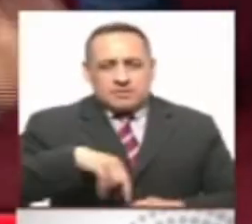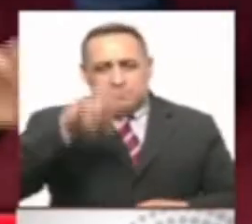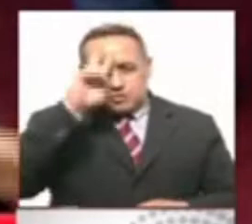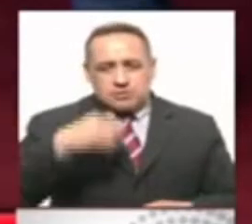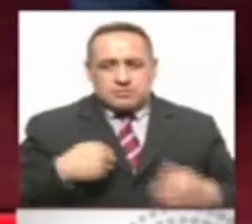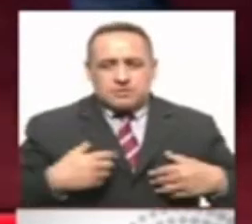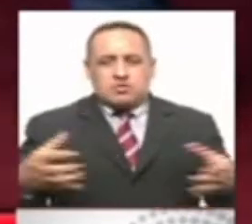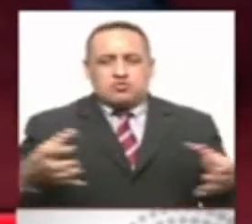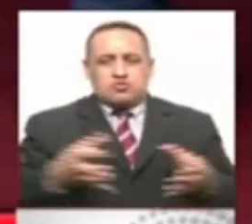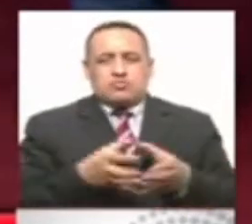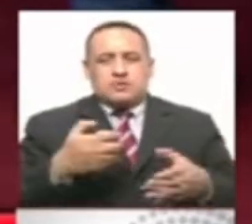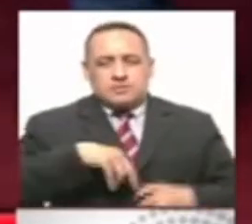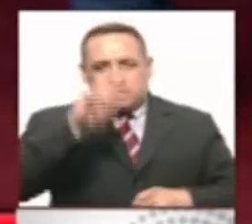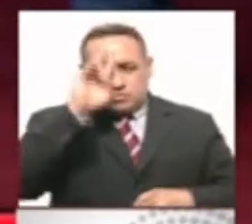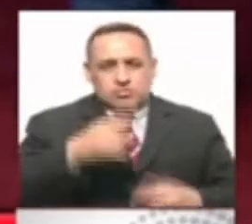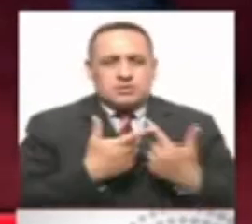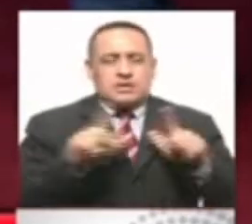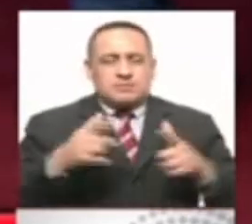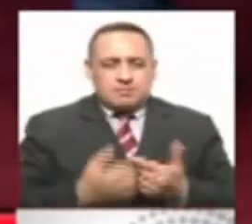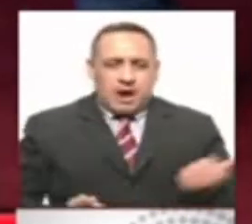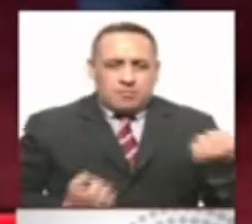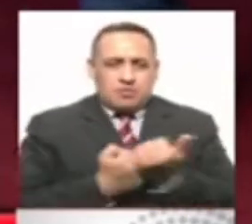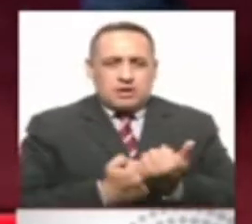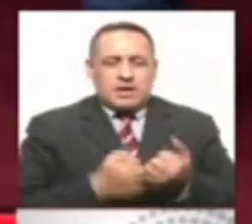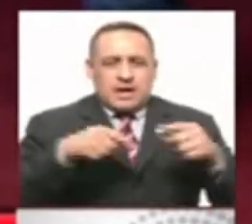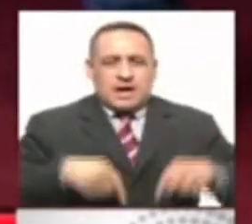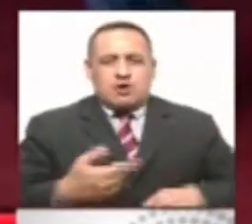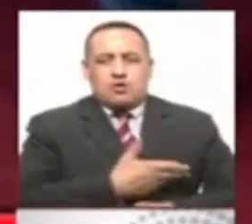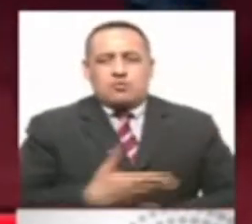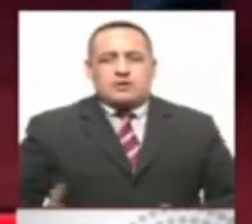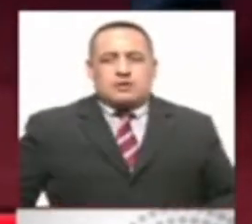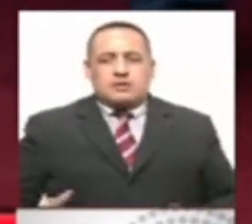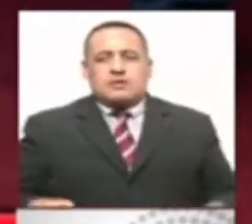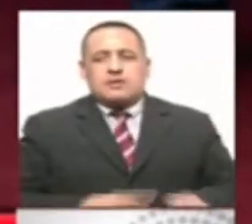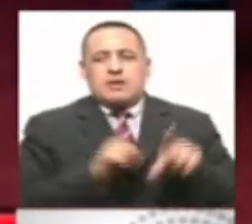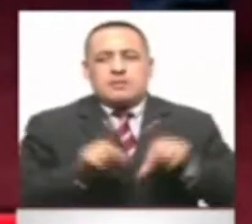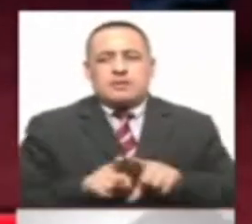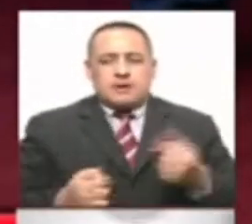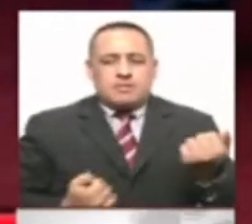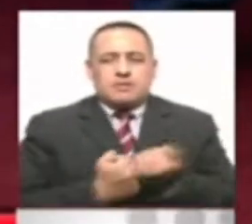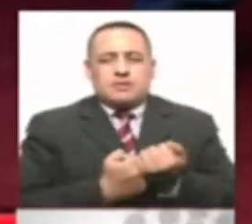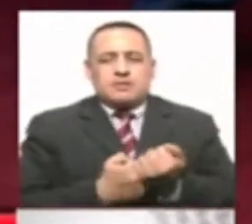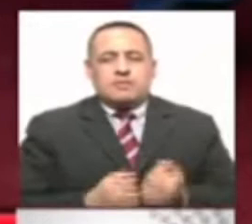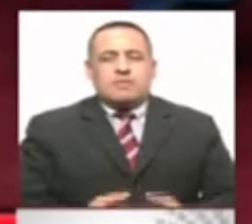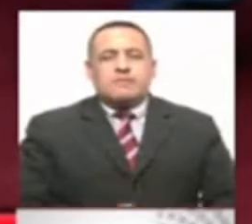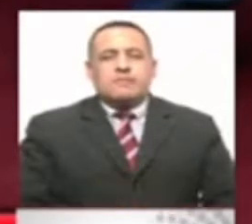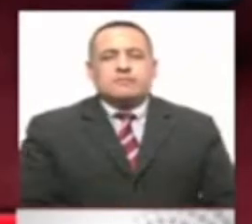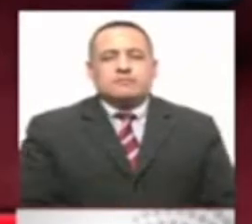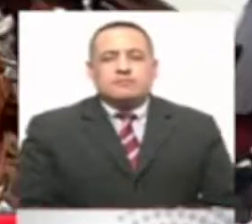la bancada Perú Libre va a respaldar a este gobierno y también va a respaldar.